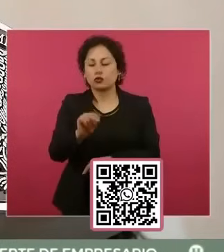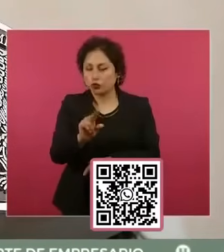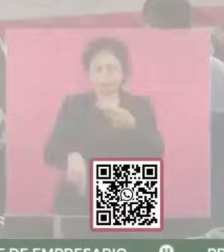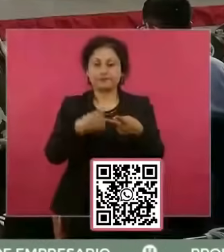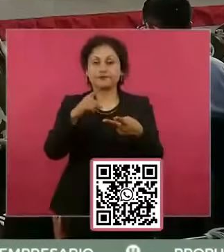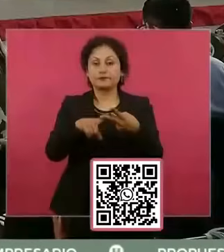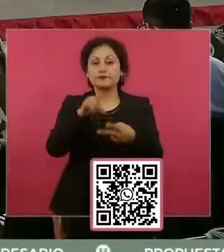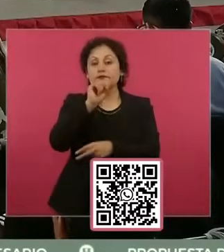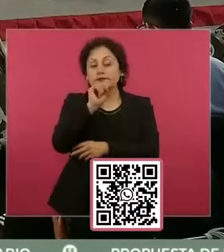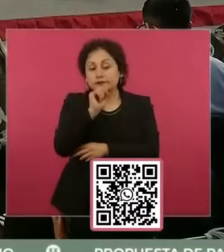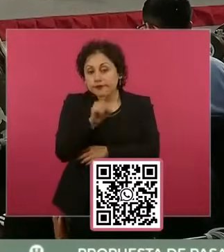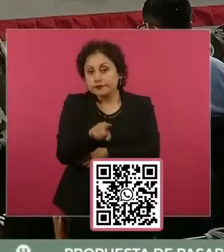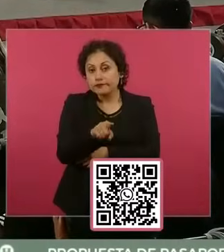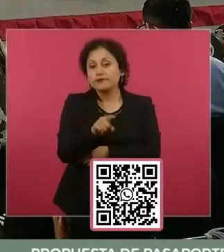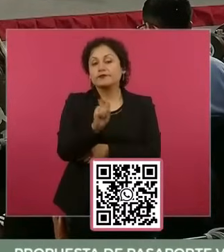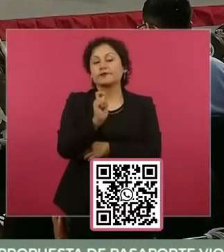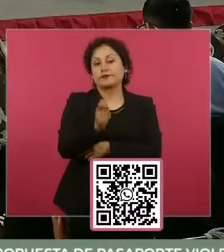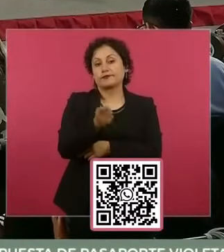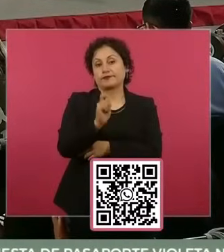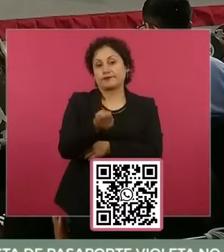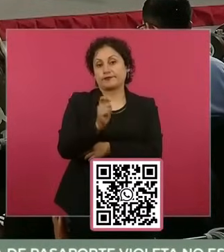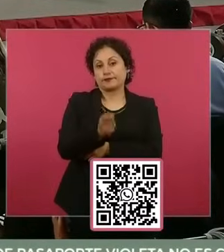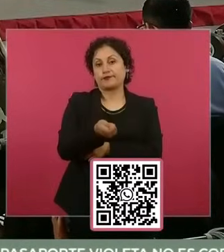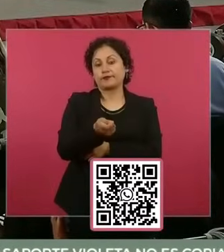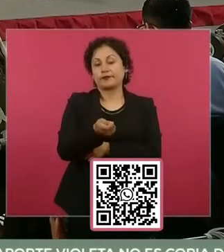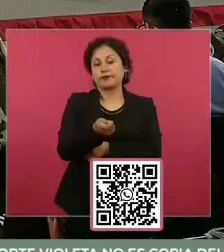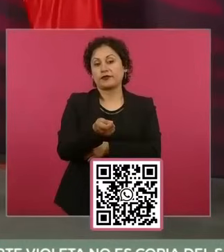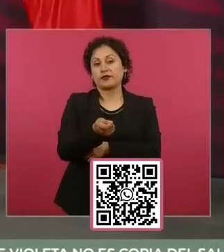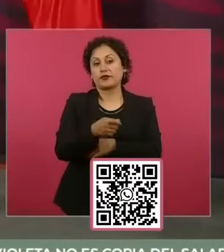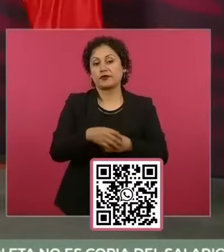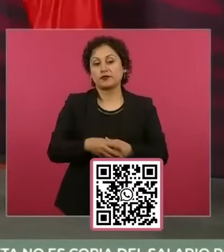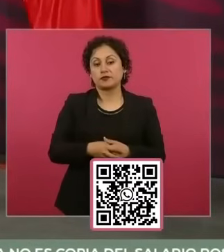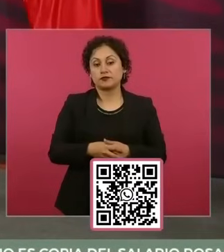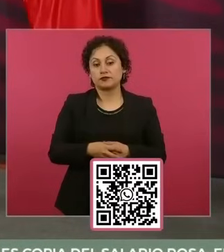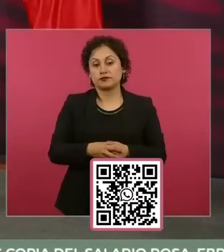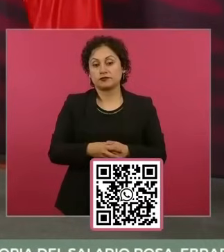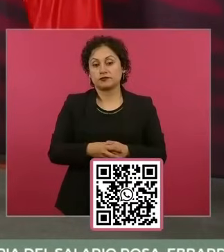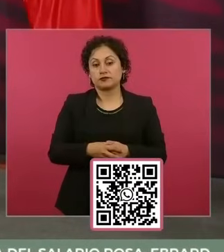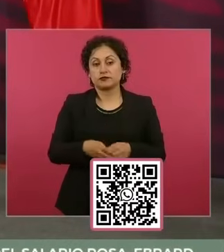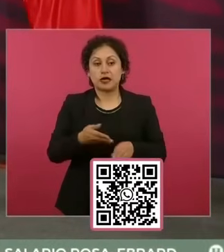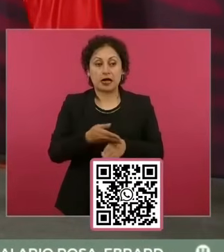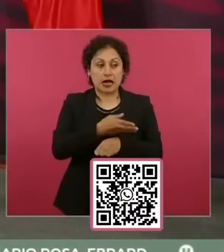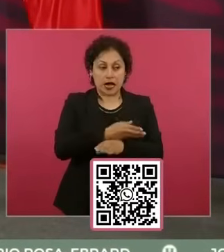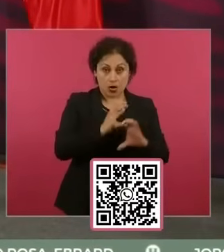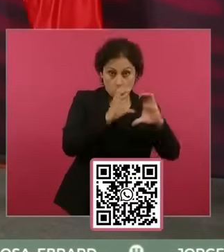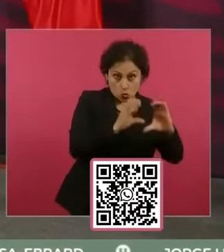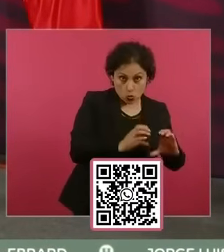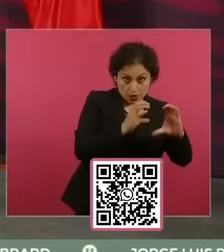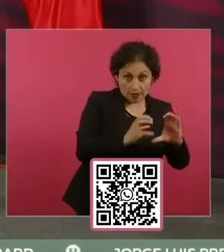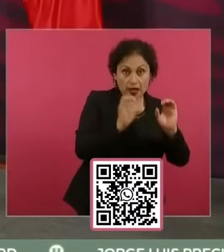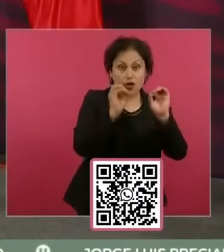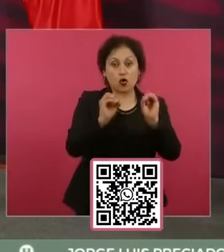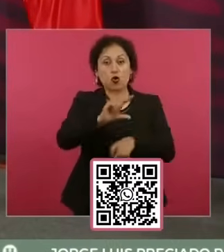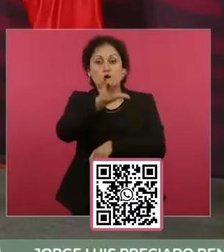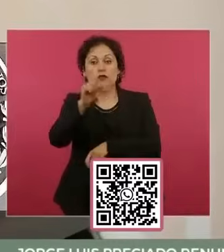específicas se trata no solamente de la atención o de la prevención del delito de trata sino la otra